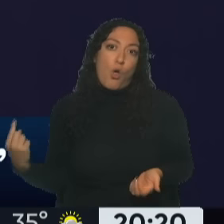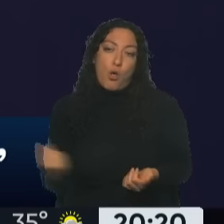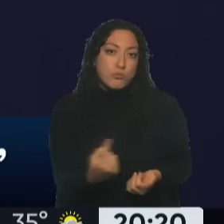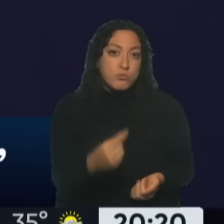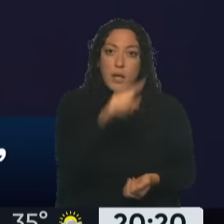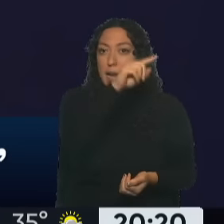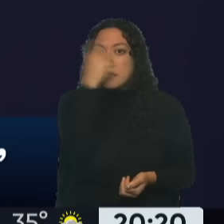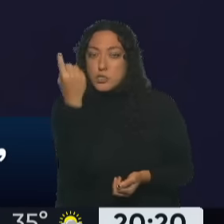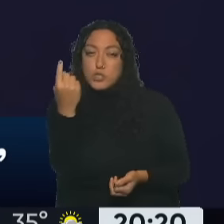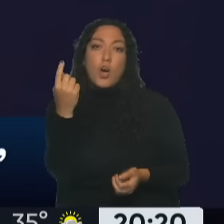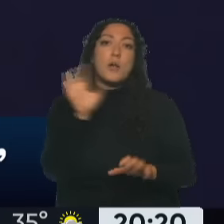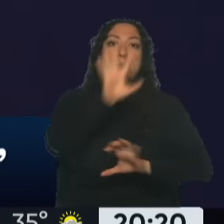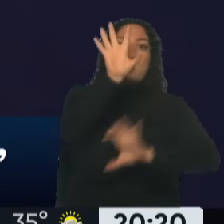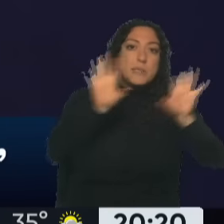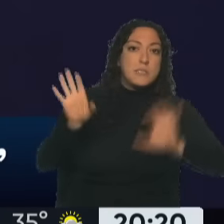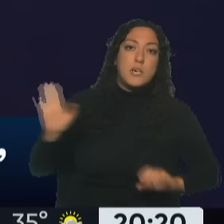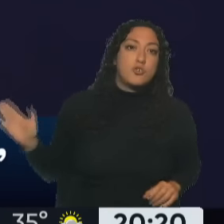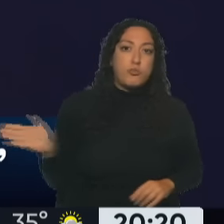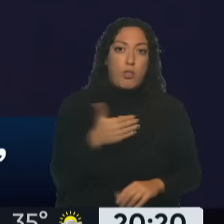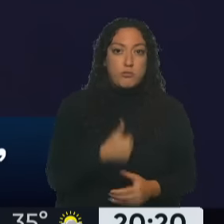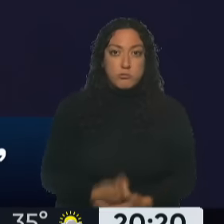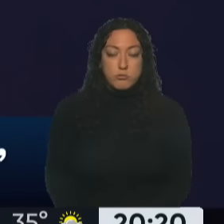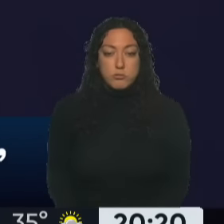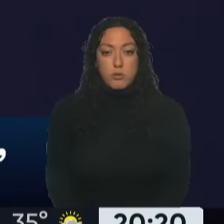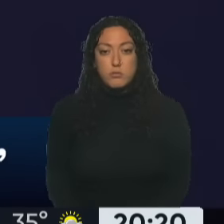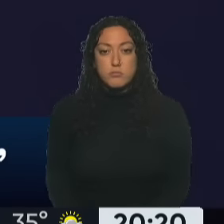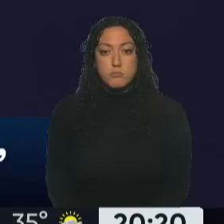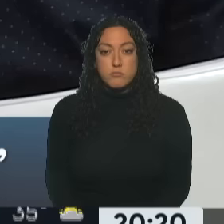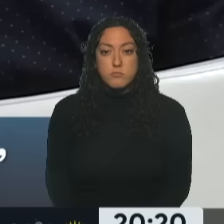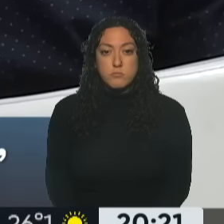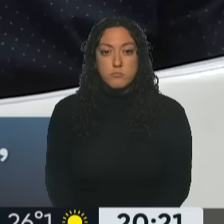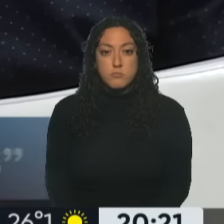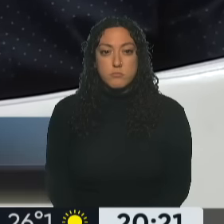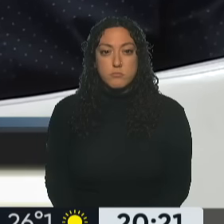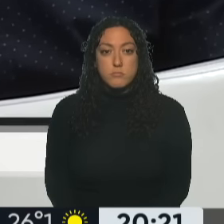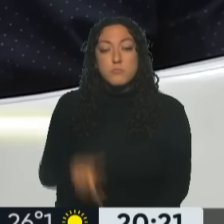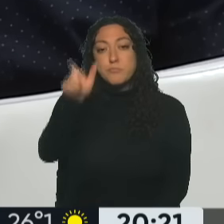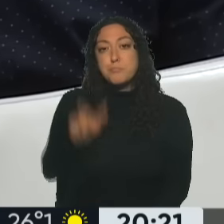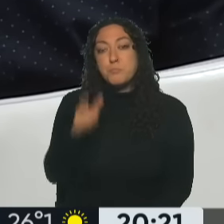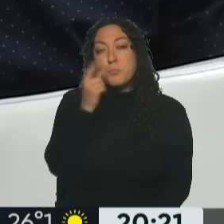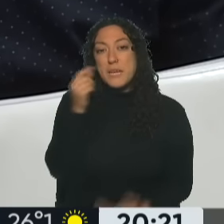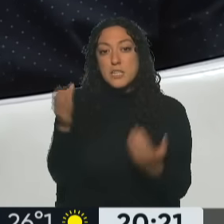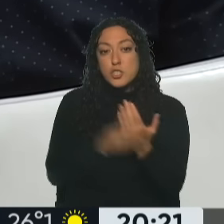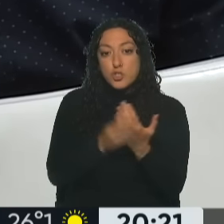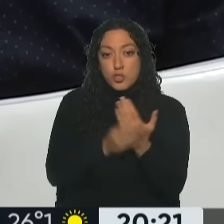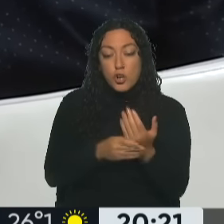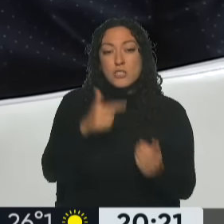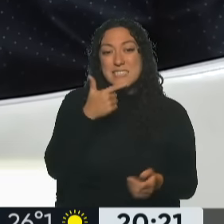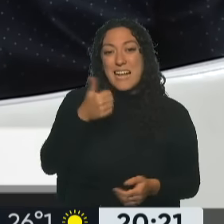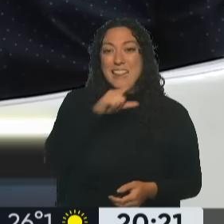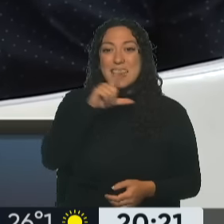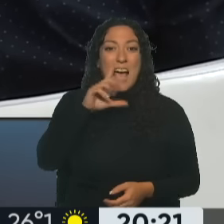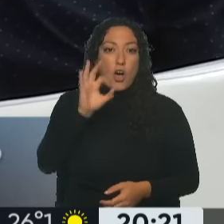nación y provincias también sí no sí ministro qué tal Santiago Pérez chiconi de noticias